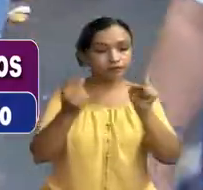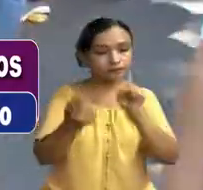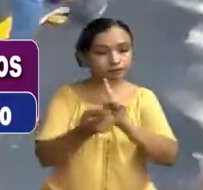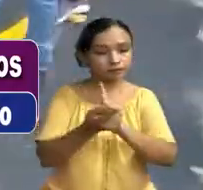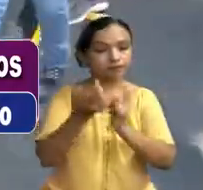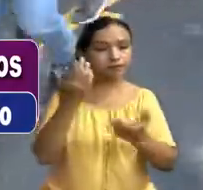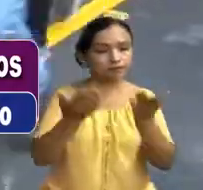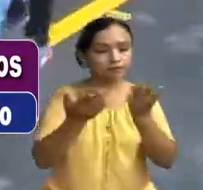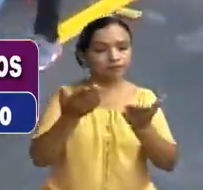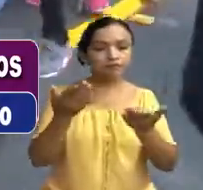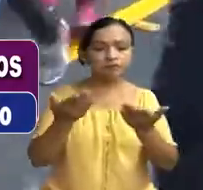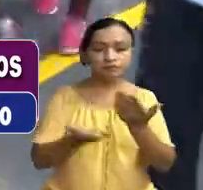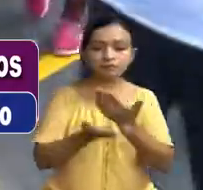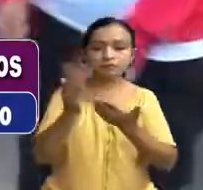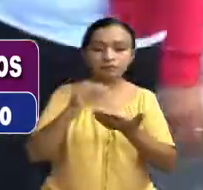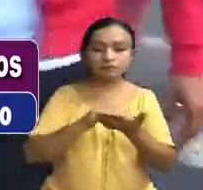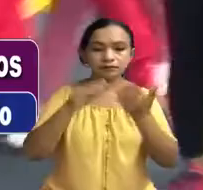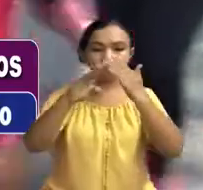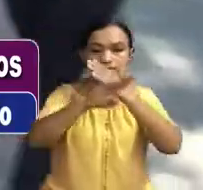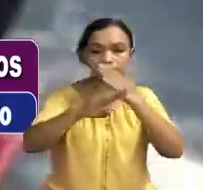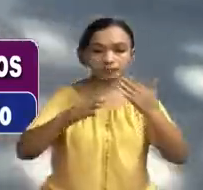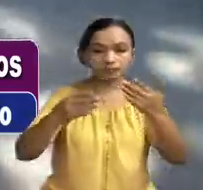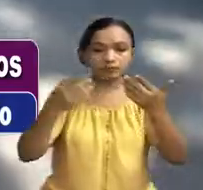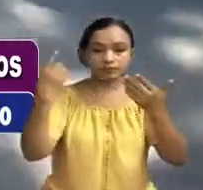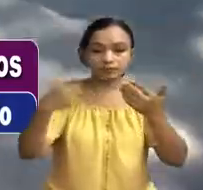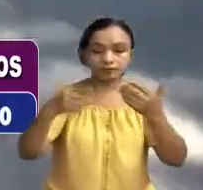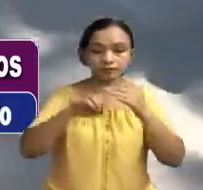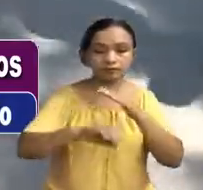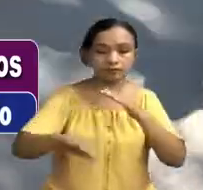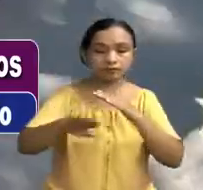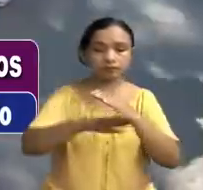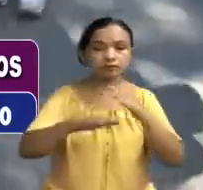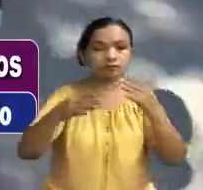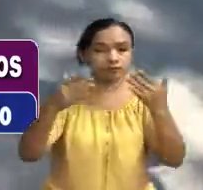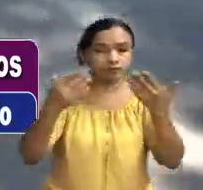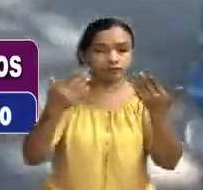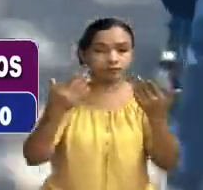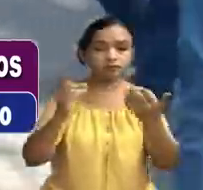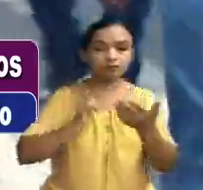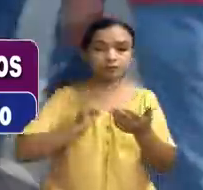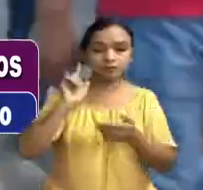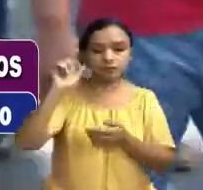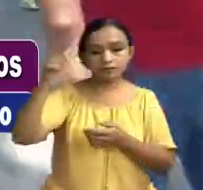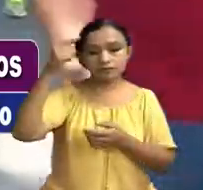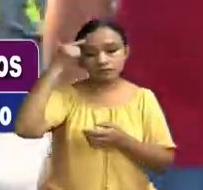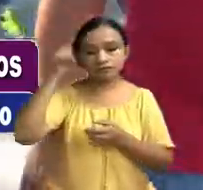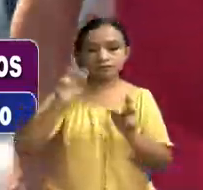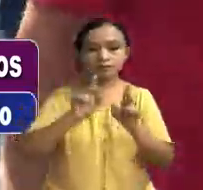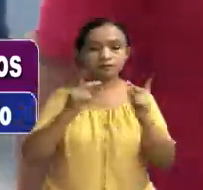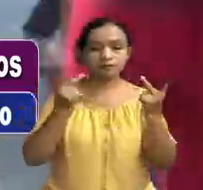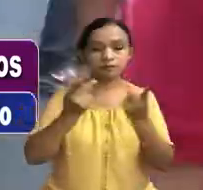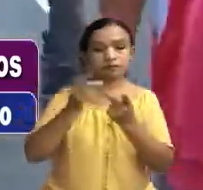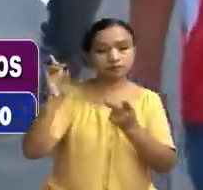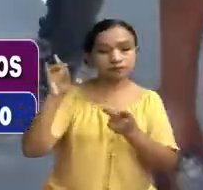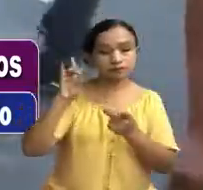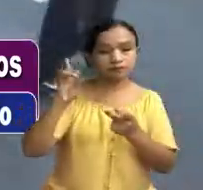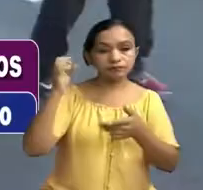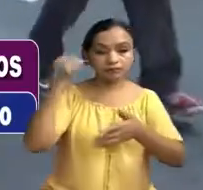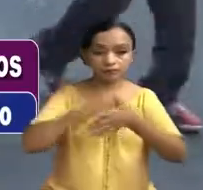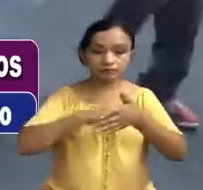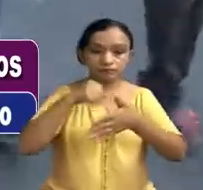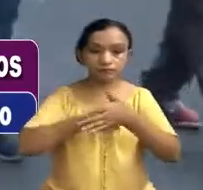se restablecerá la democracia, la paz y los derechos sociales y culturales conquistados por el pueblo boliviano. Entonces, hay una